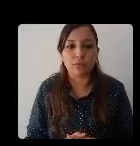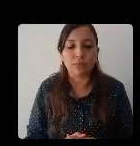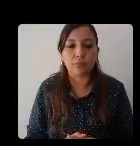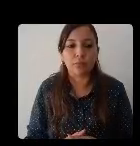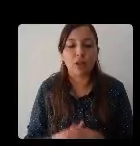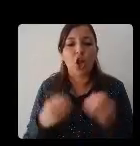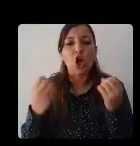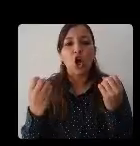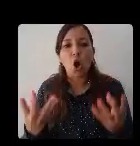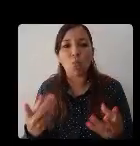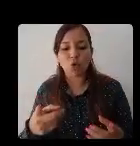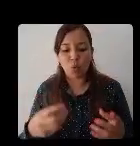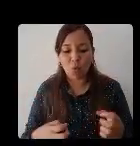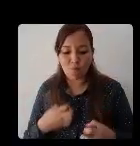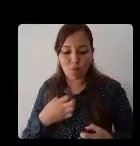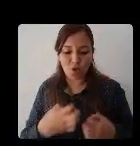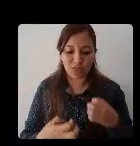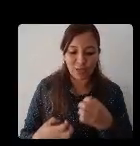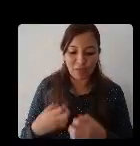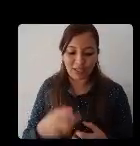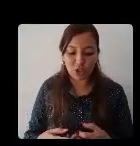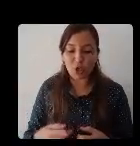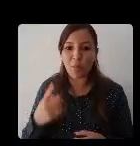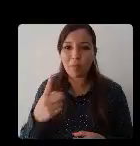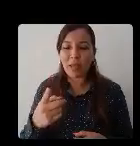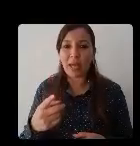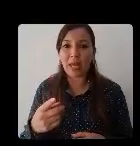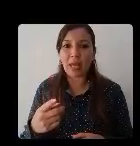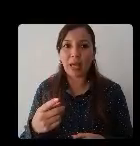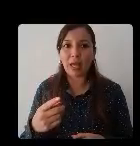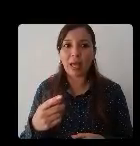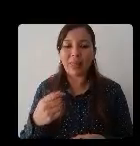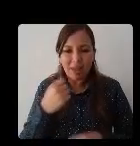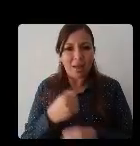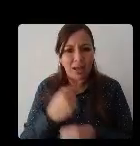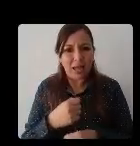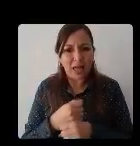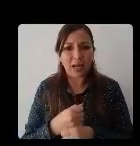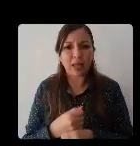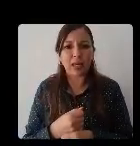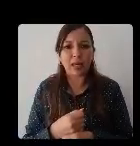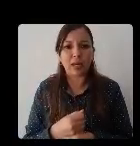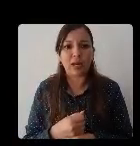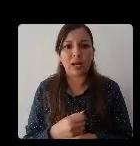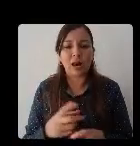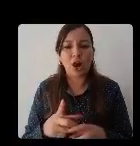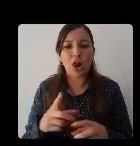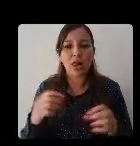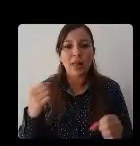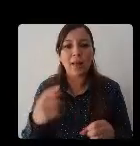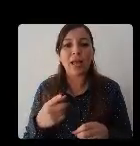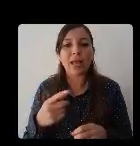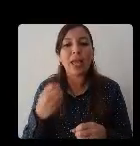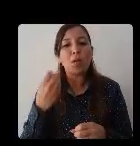la comida, que colegio, qué sé yo, y decir ustedes, no, eso hay que reinvertirlo porque vemos que nos falta refrigerador o